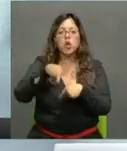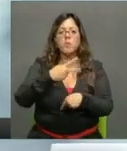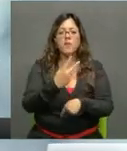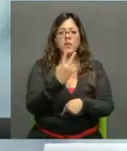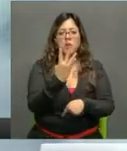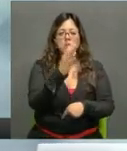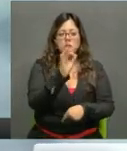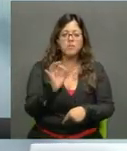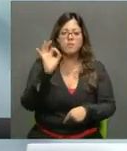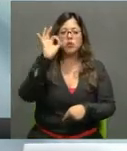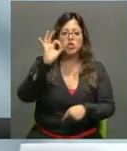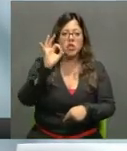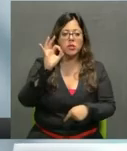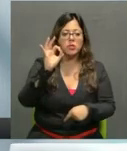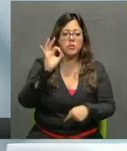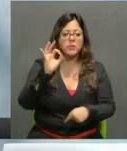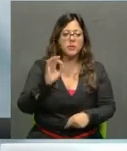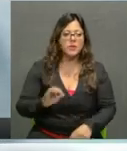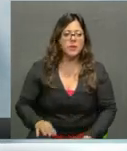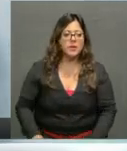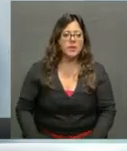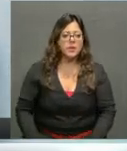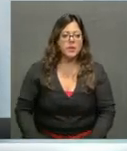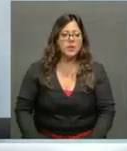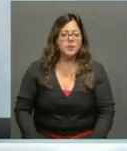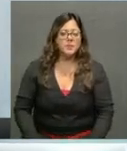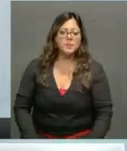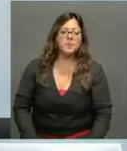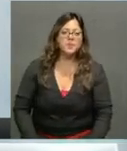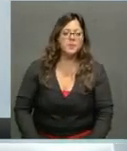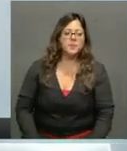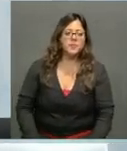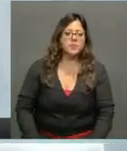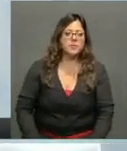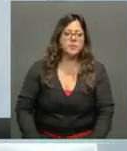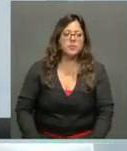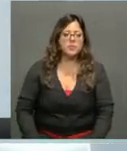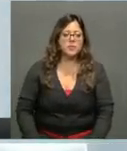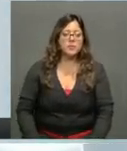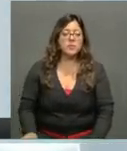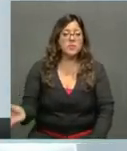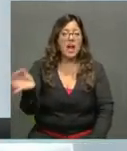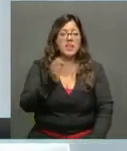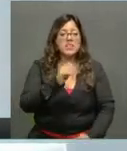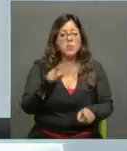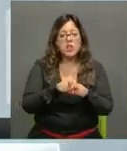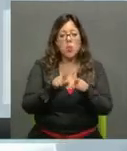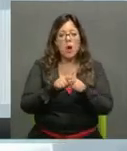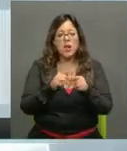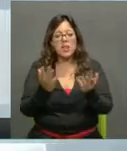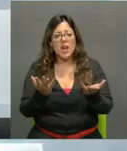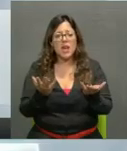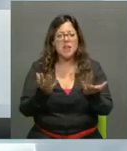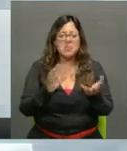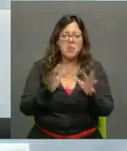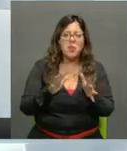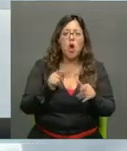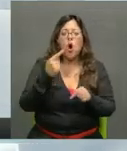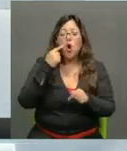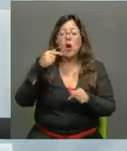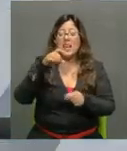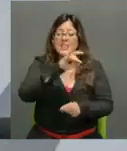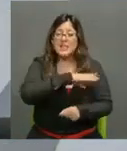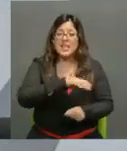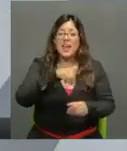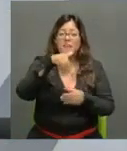44,24 el en contra. Ya, pero se mantienen los igual, resultados igual. Y es prácticamente igual a lo que hemos estado leyendo hace bastante rato. En Chile se vota el 85%